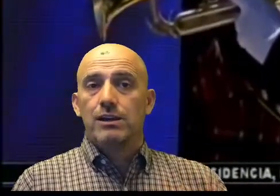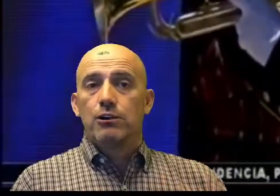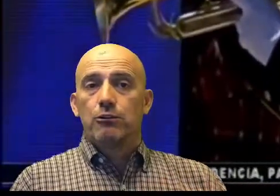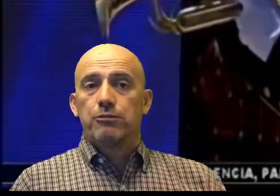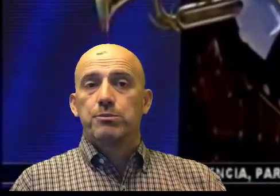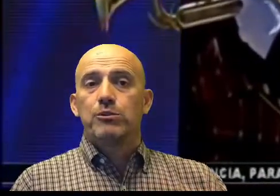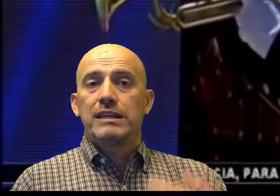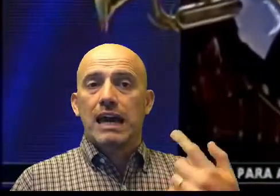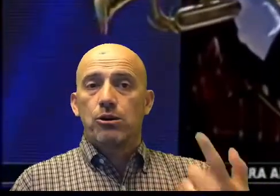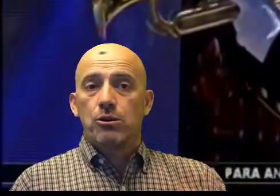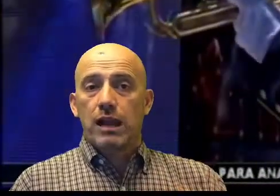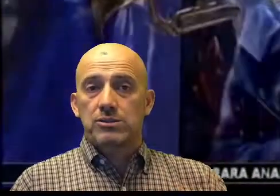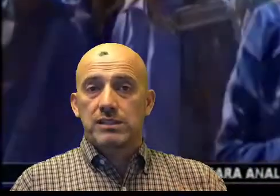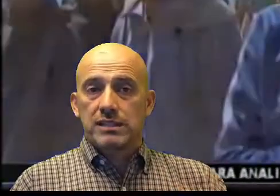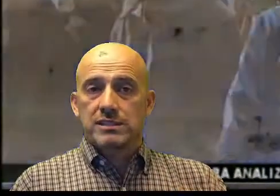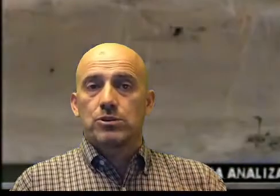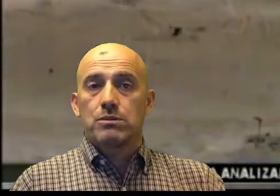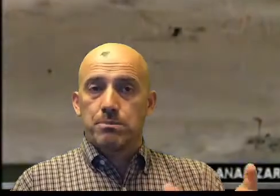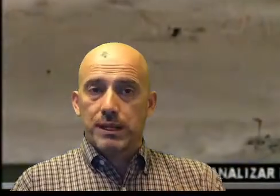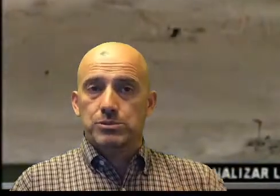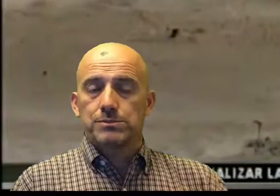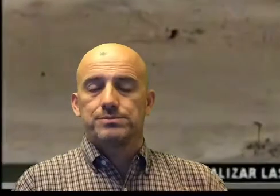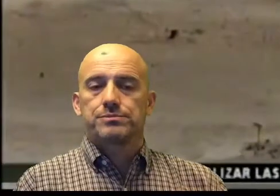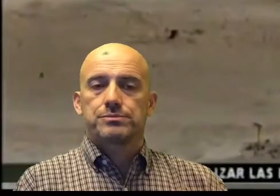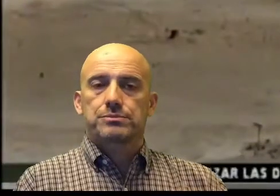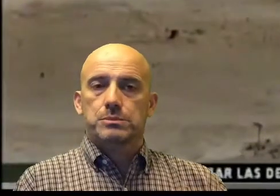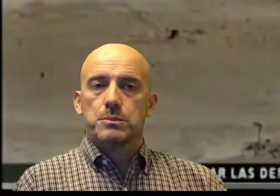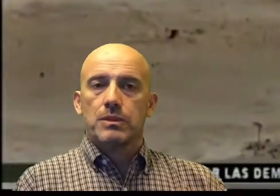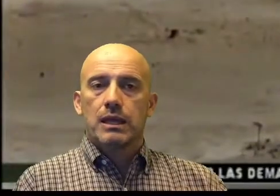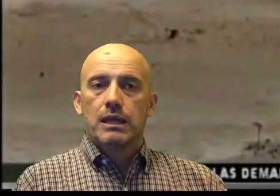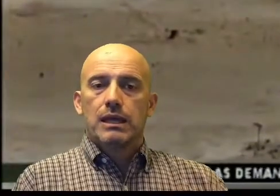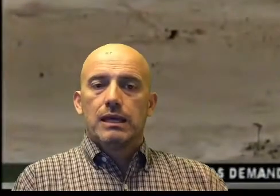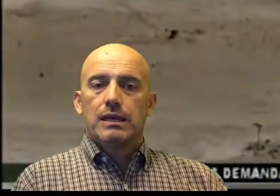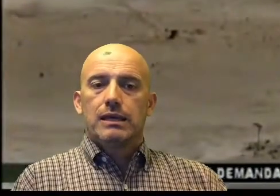conocía fue publicado el año 75 impreso